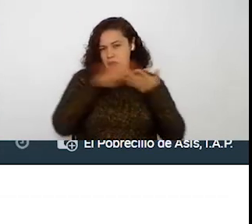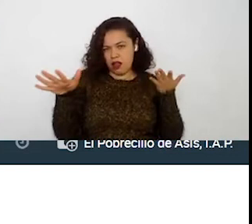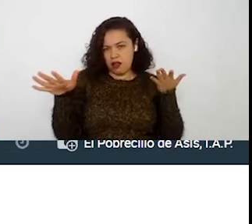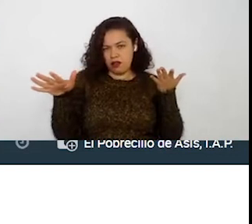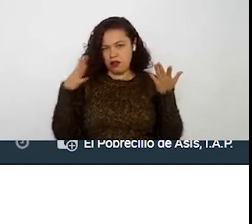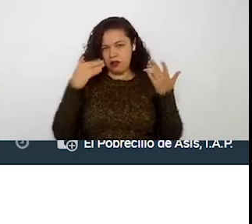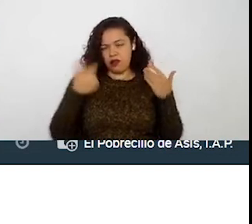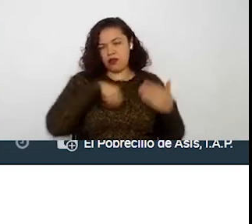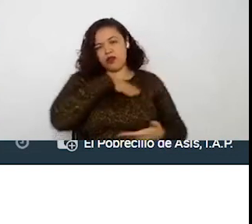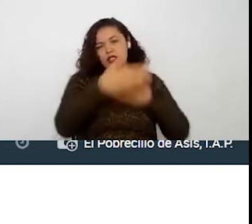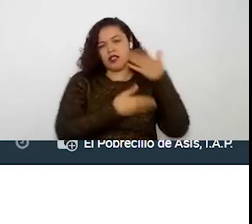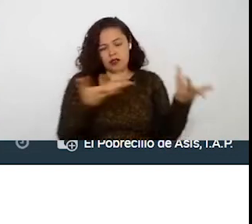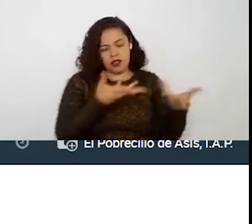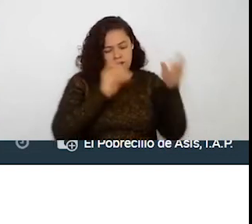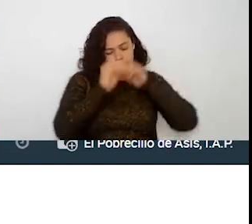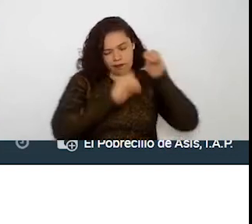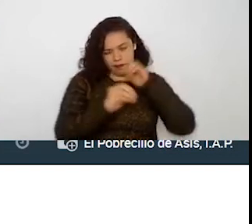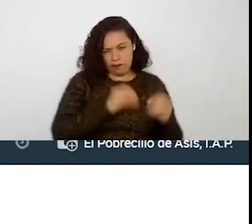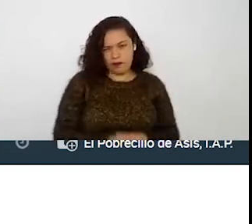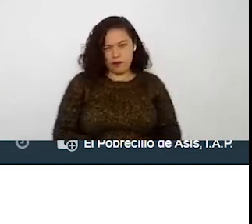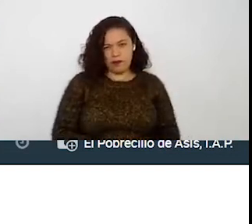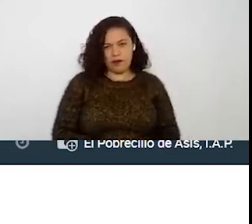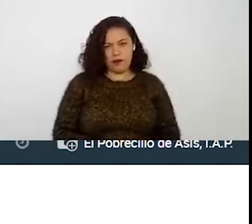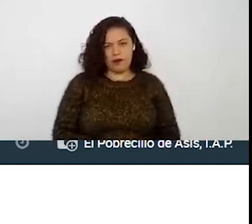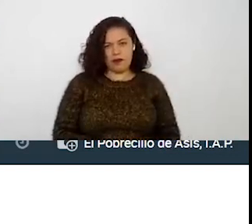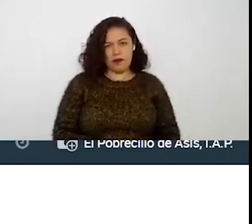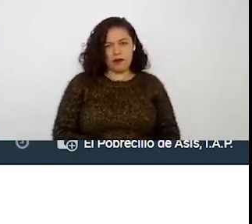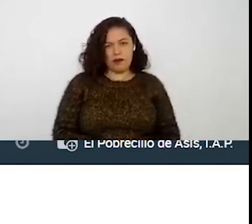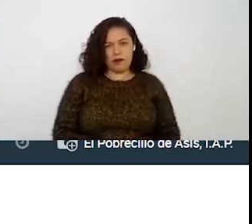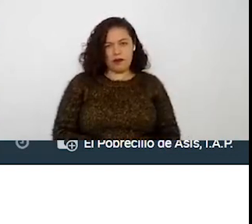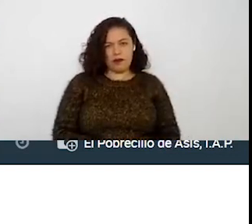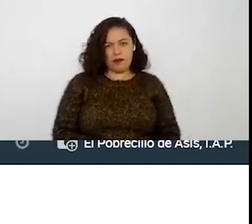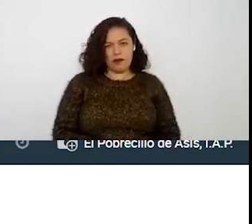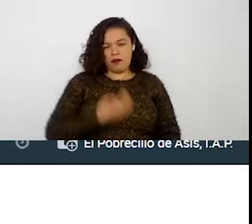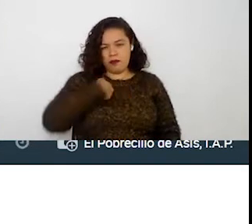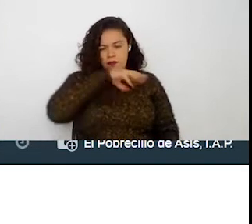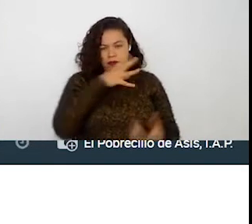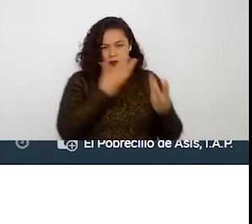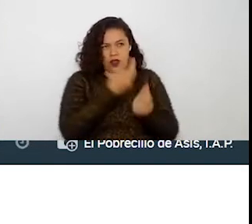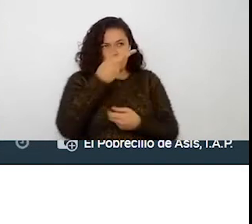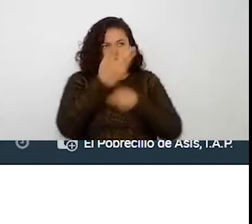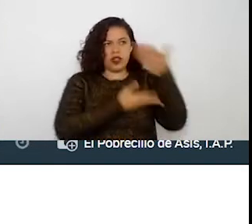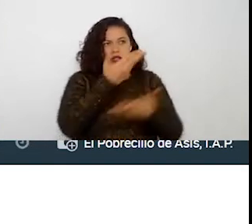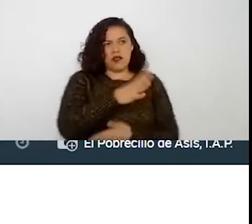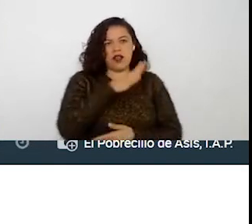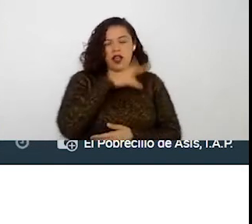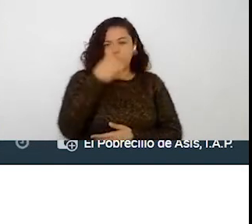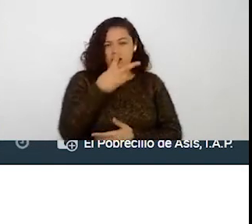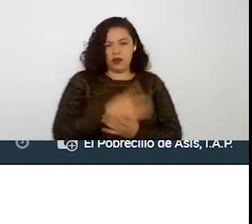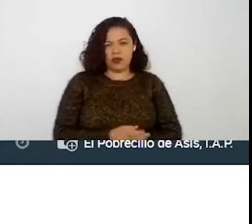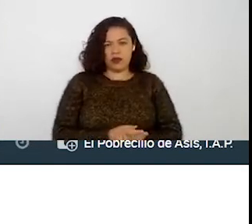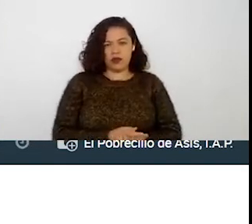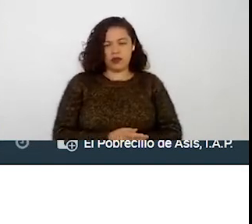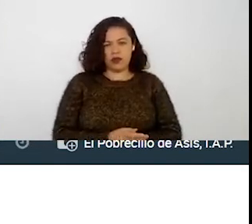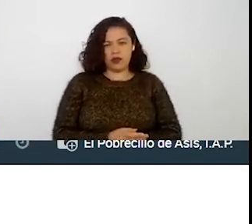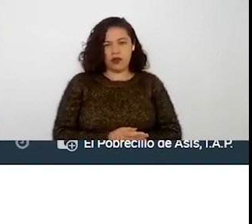un servicio Nosotros con ellos vamos a tener dos servicios de entrada que